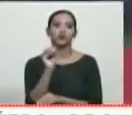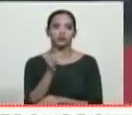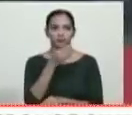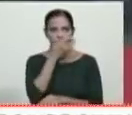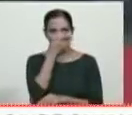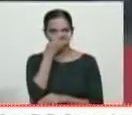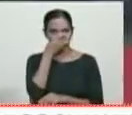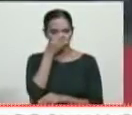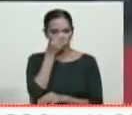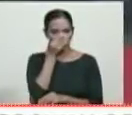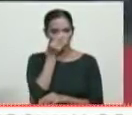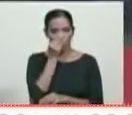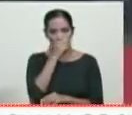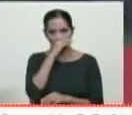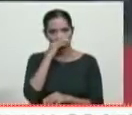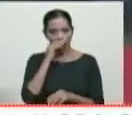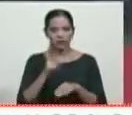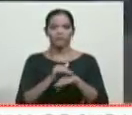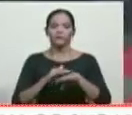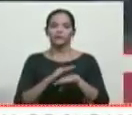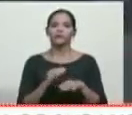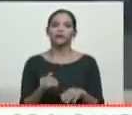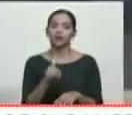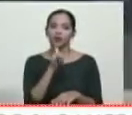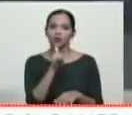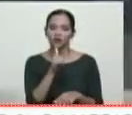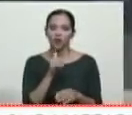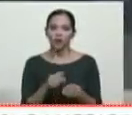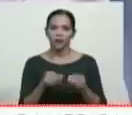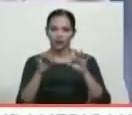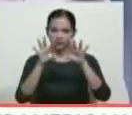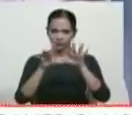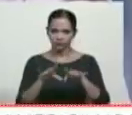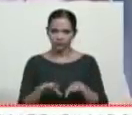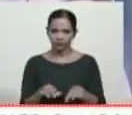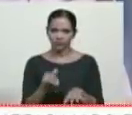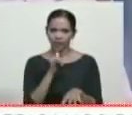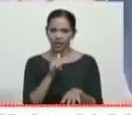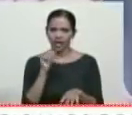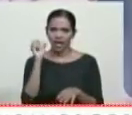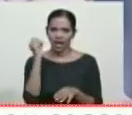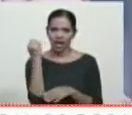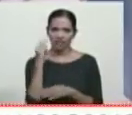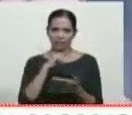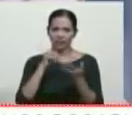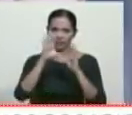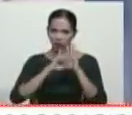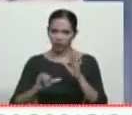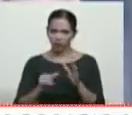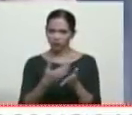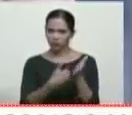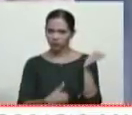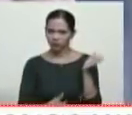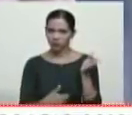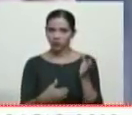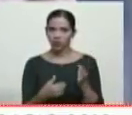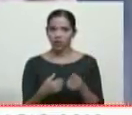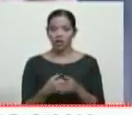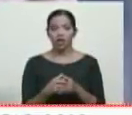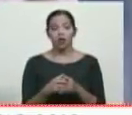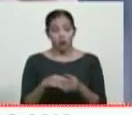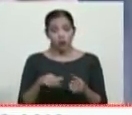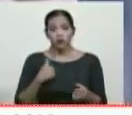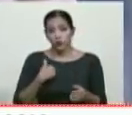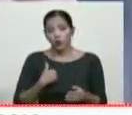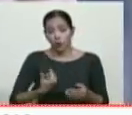ver el informe Bachelet en el orden del día de la próxima sesión de la ANC? No lo sé, probablemente. Yo voy a tratar de